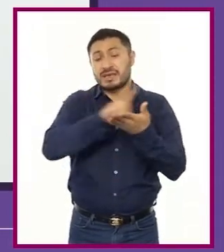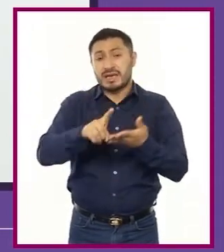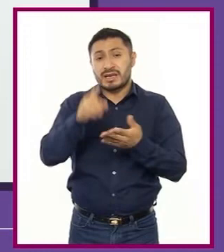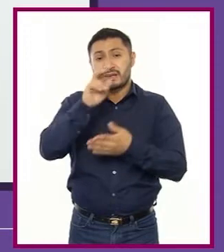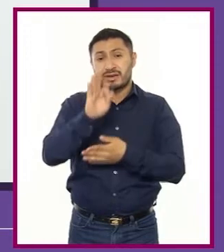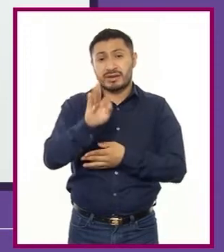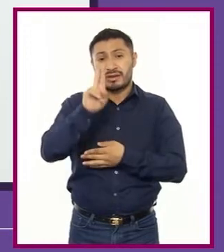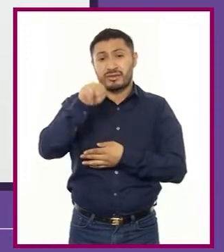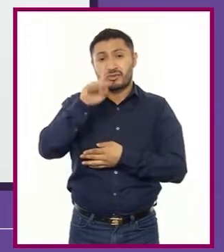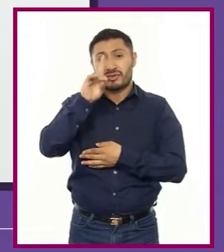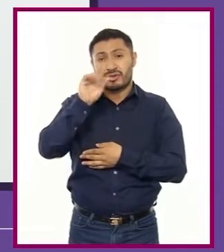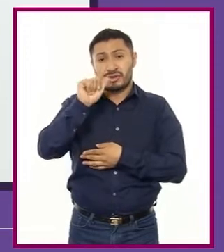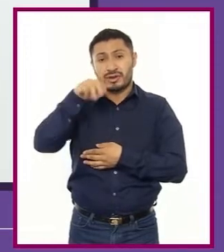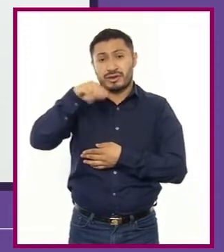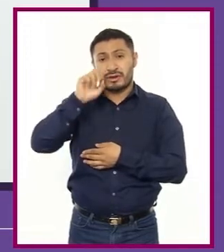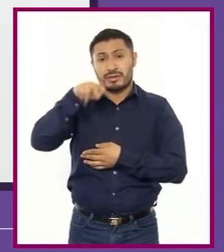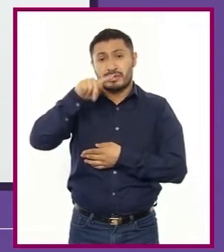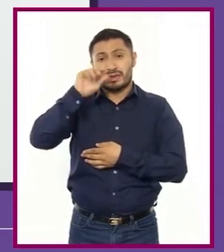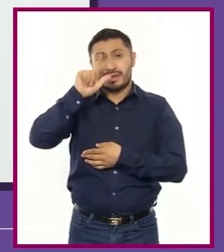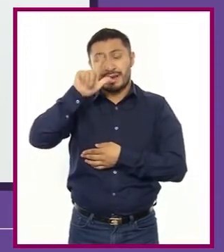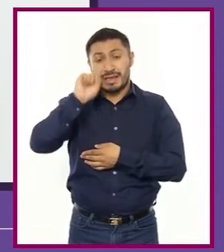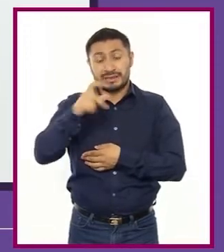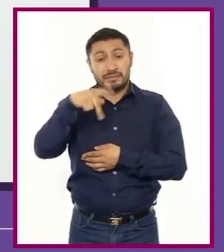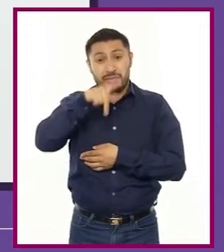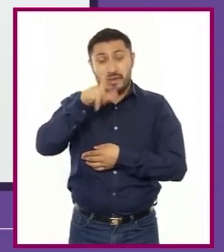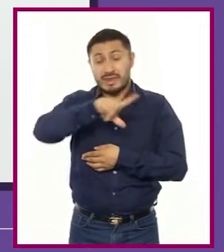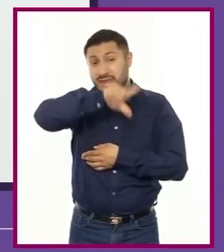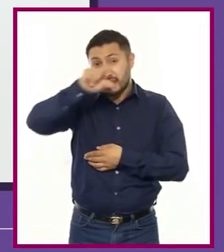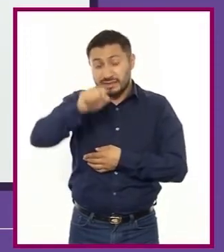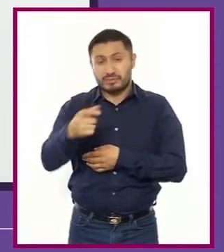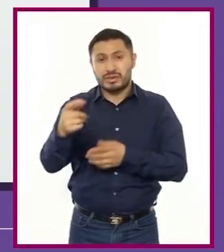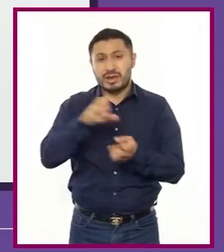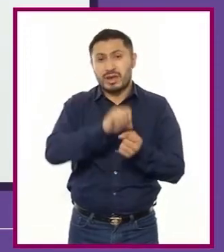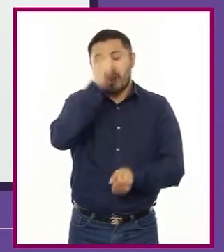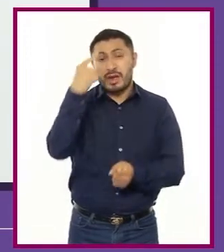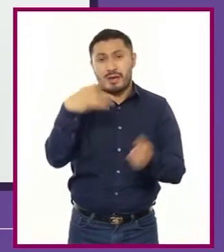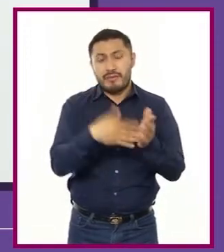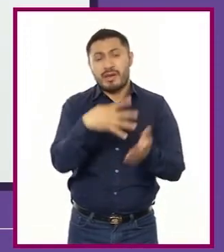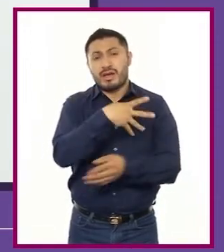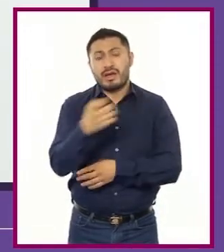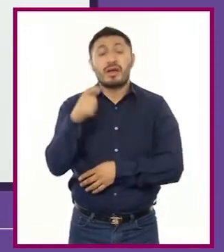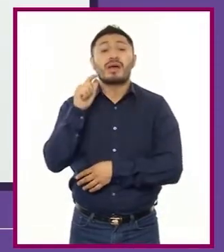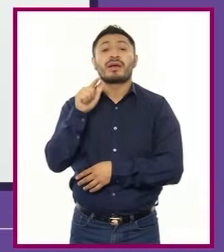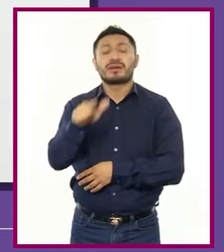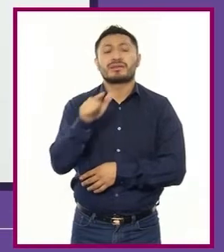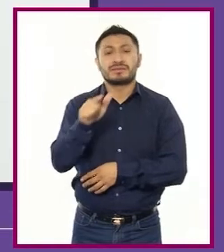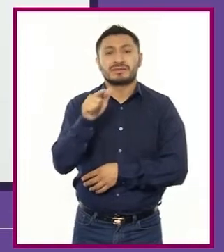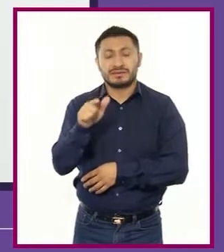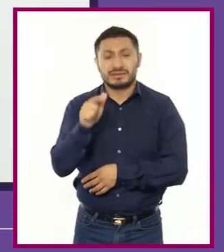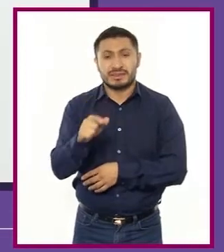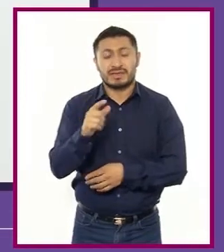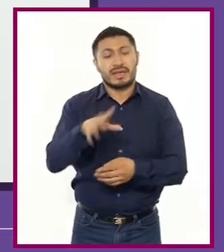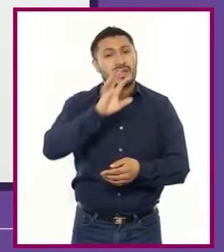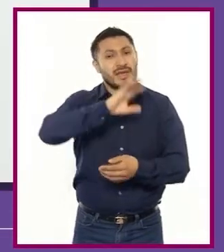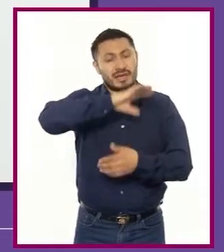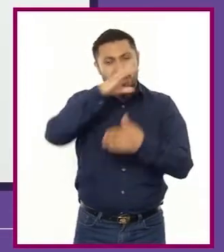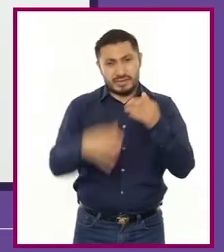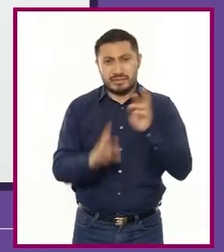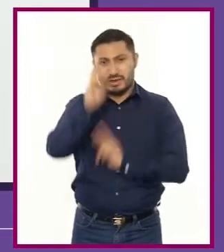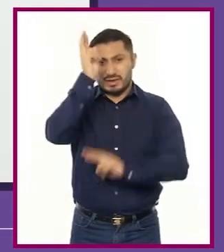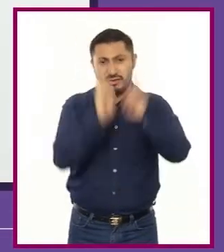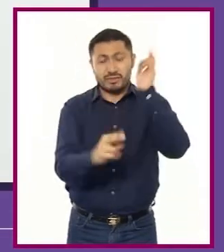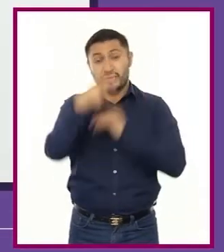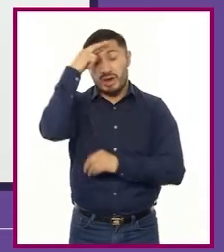fundamentales. Pero no es sino hasta la Constitución de 1917, resultado de la Revolución Mexicana, que